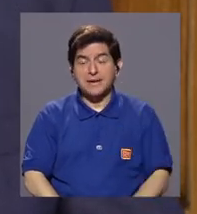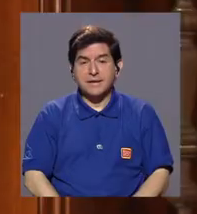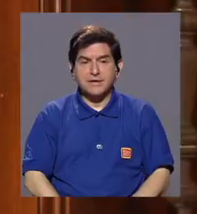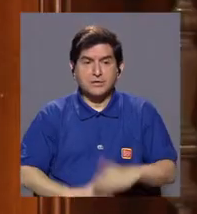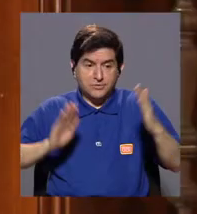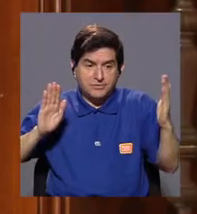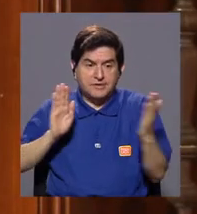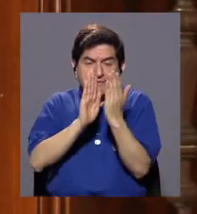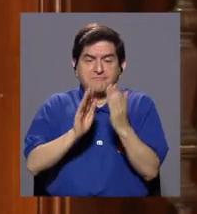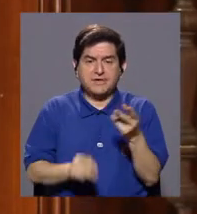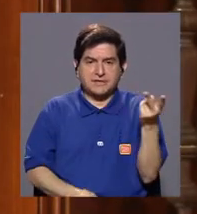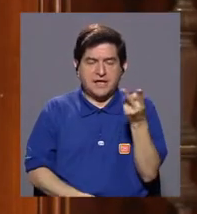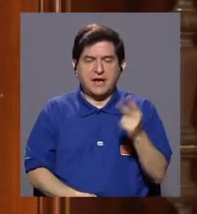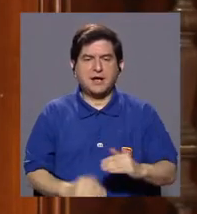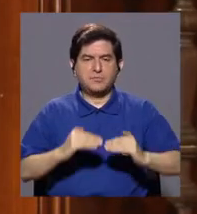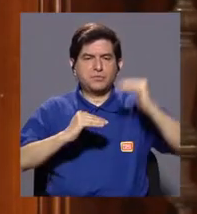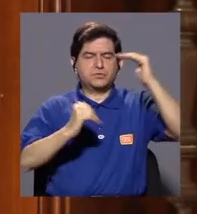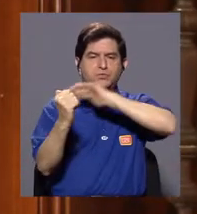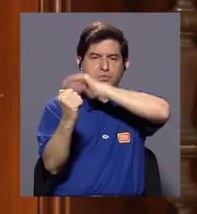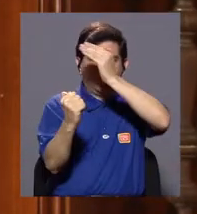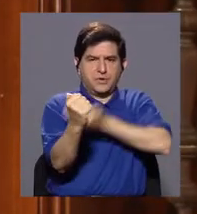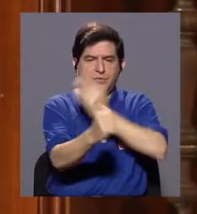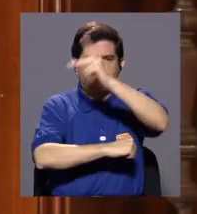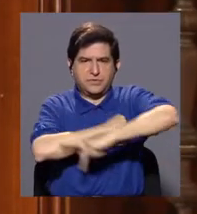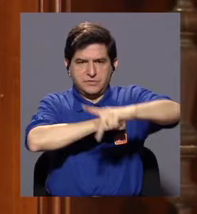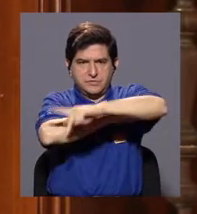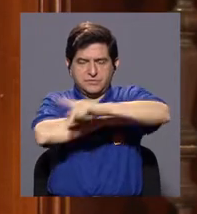calculado enfrentarse a las dos superpotencias.